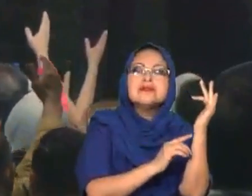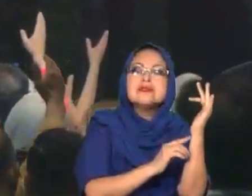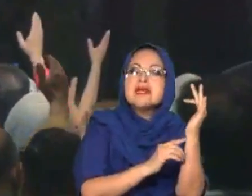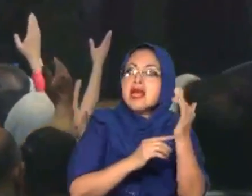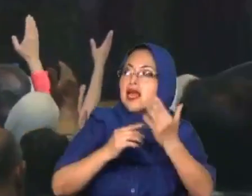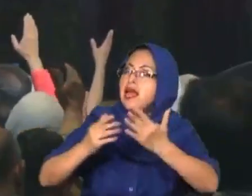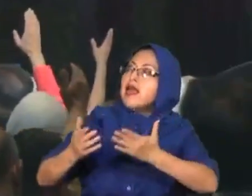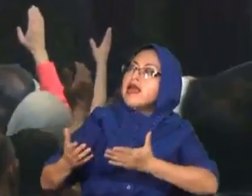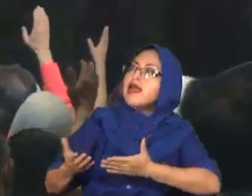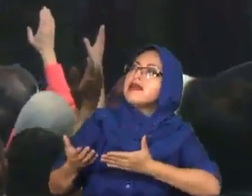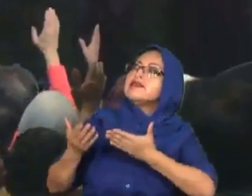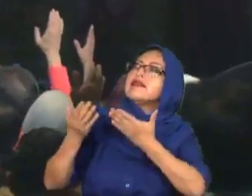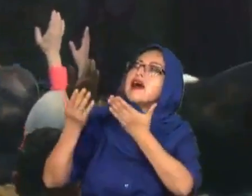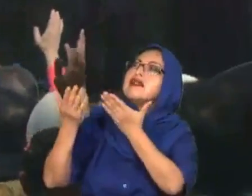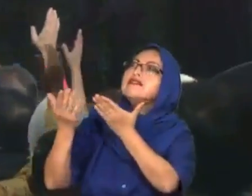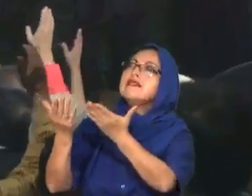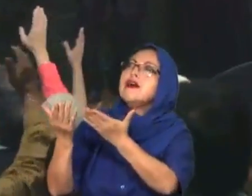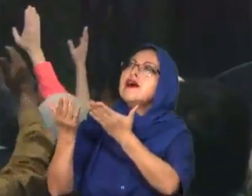señores,